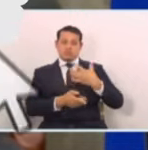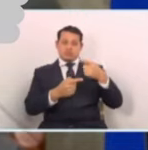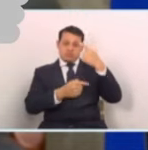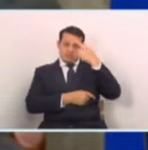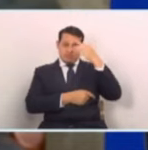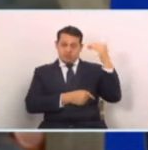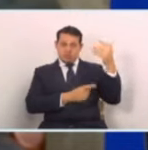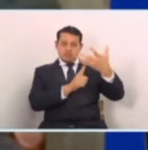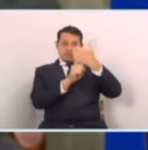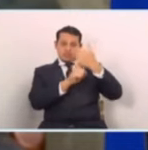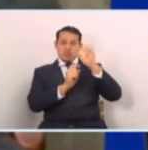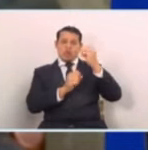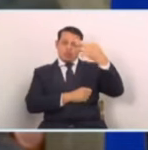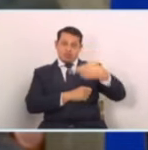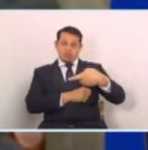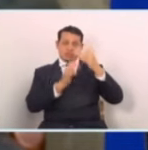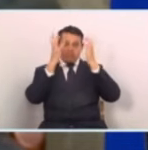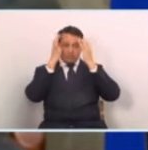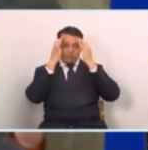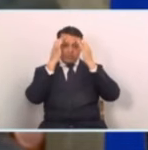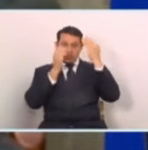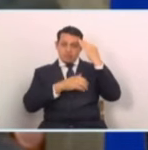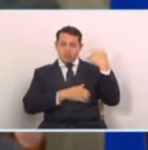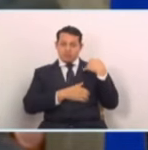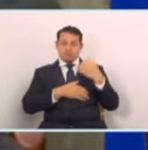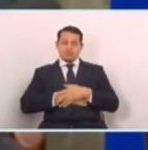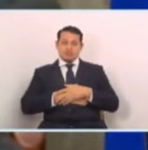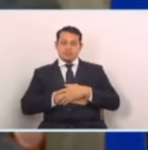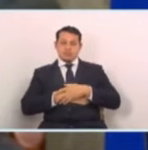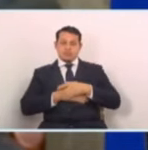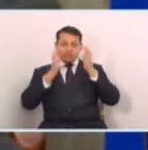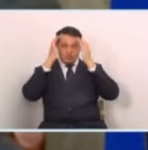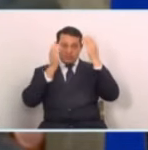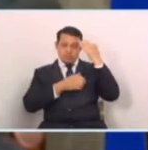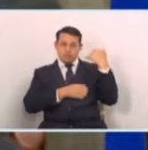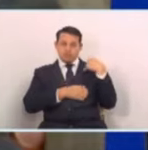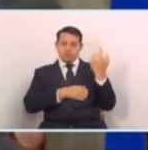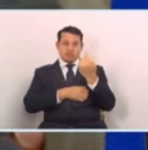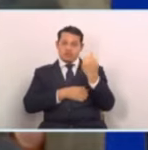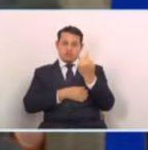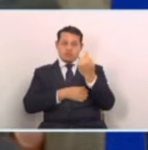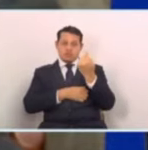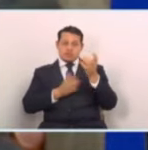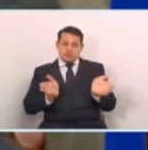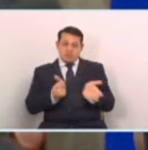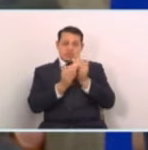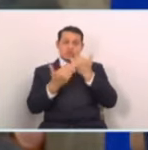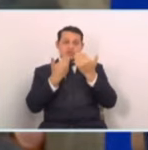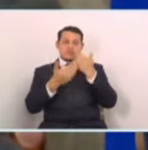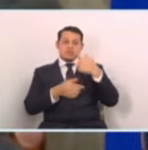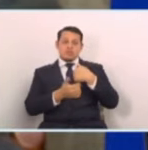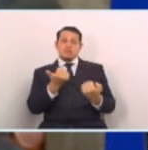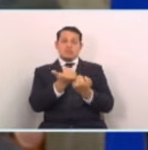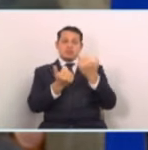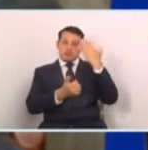posición política o porque realmente están preocupadas por las mujeres? Preocuparse por las mujeres no solamente se trata de decir